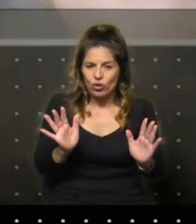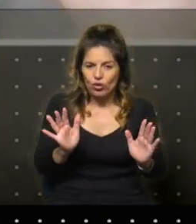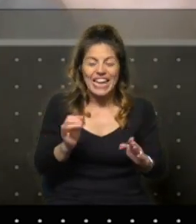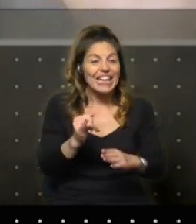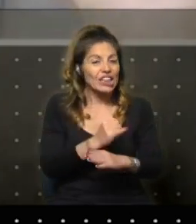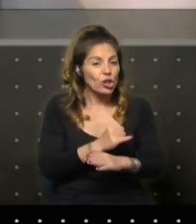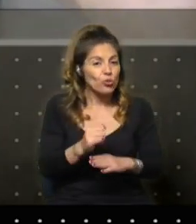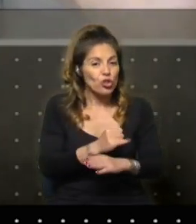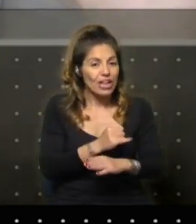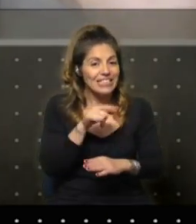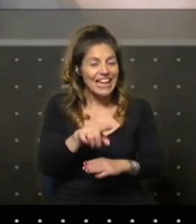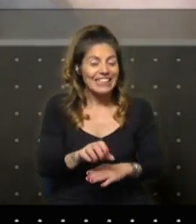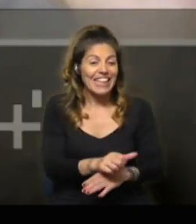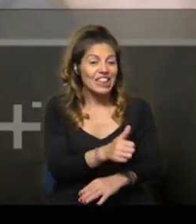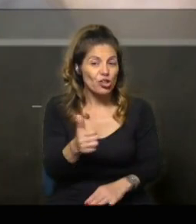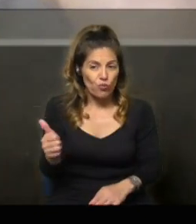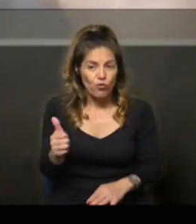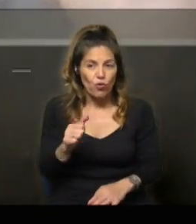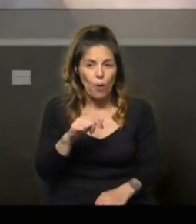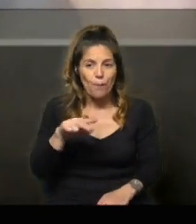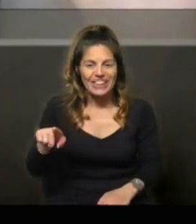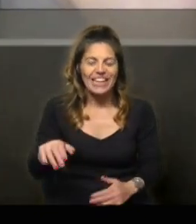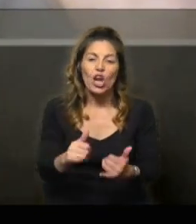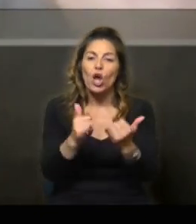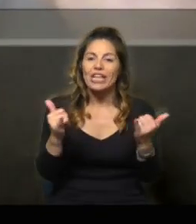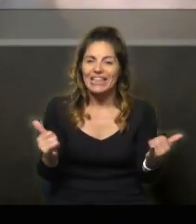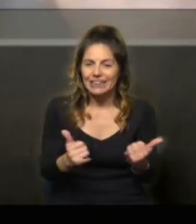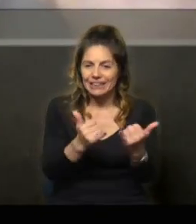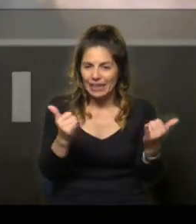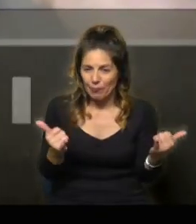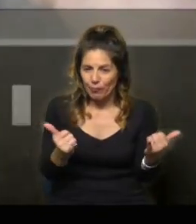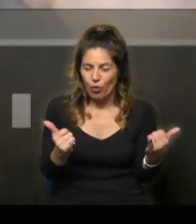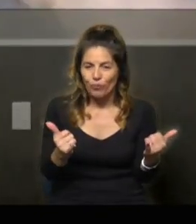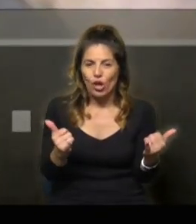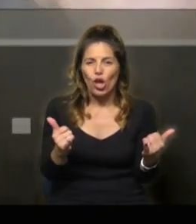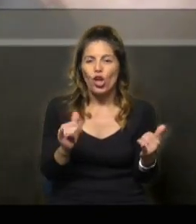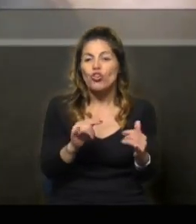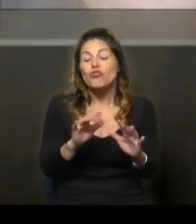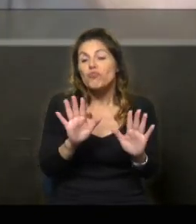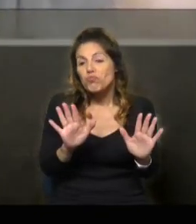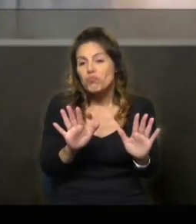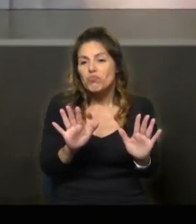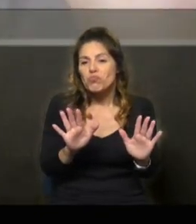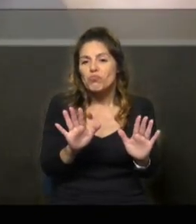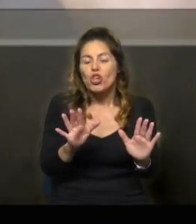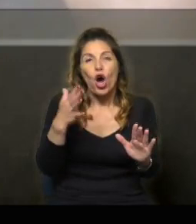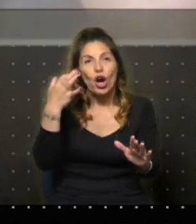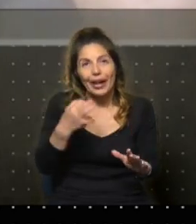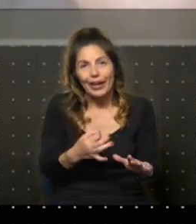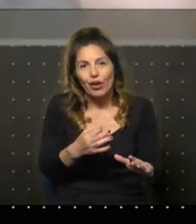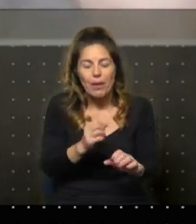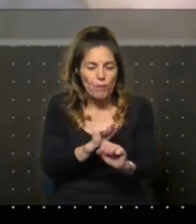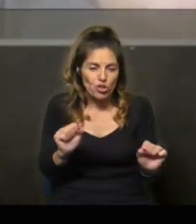institucionalizar Este triunfo mantenerlo en el tiempo no lo no lo descarto no no no concibo que sea algo